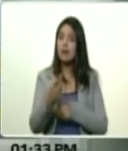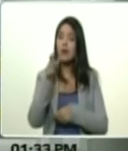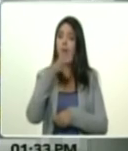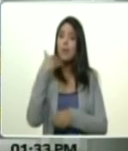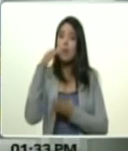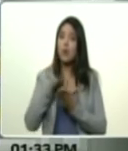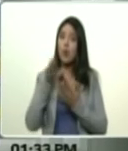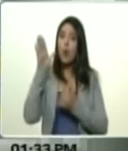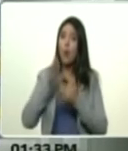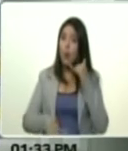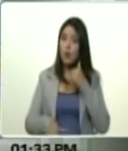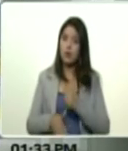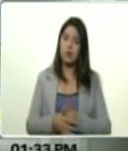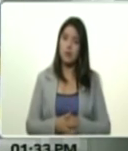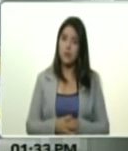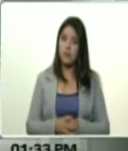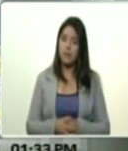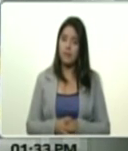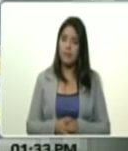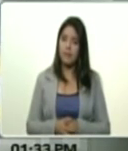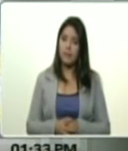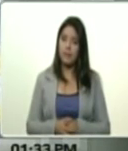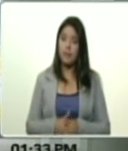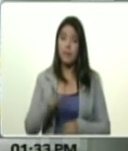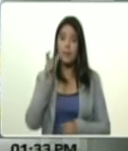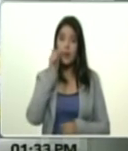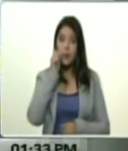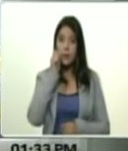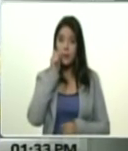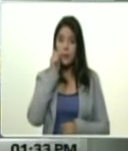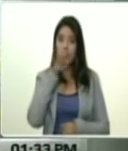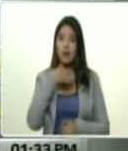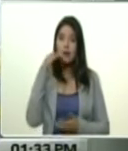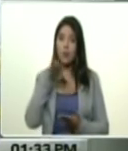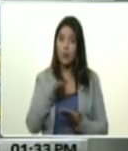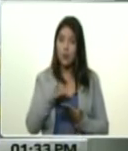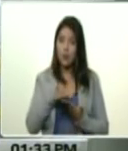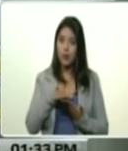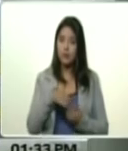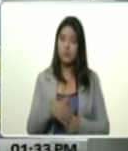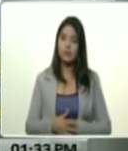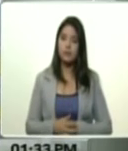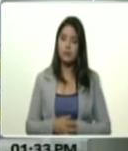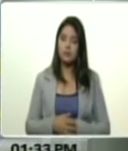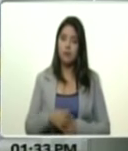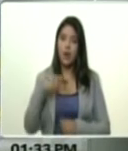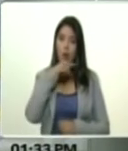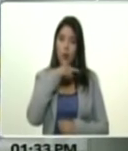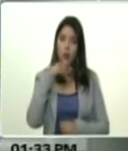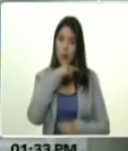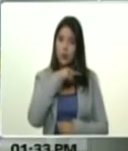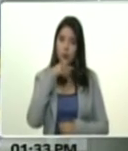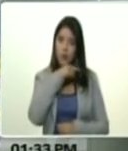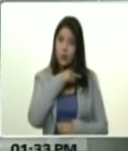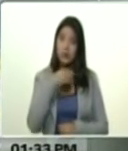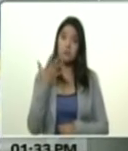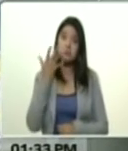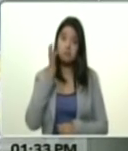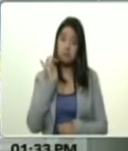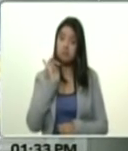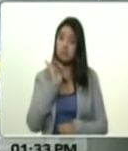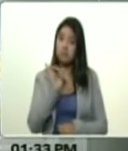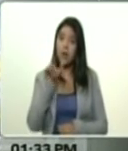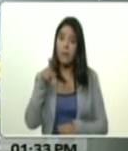el penúltimo de esa banda, que fue el señor que falleció en el mes de octubre, que según el mismo